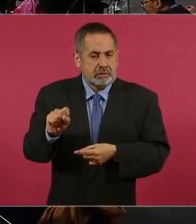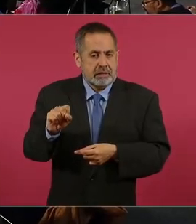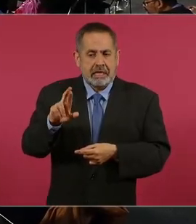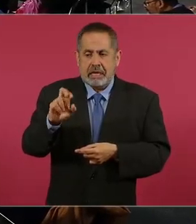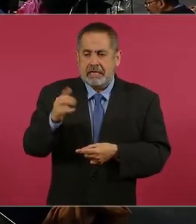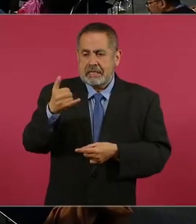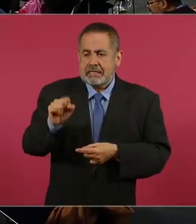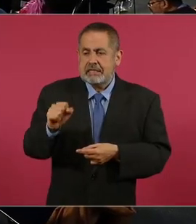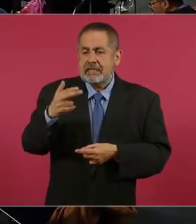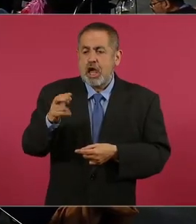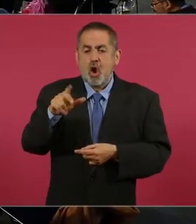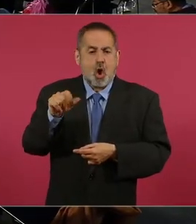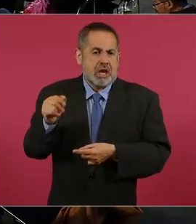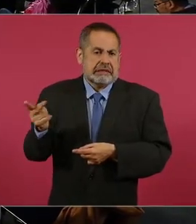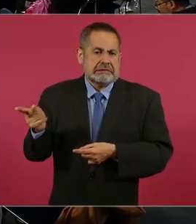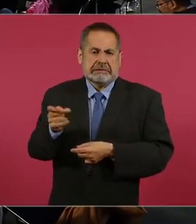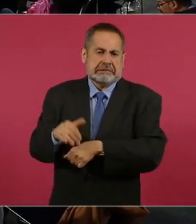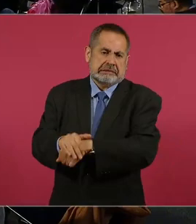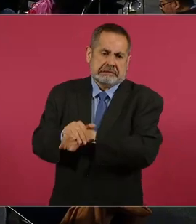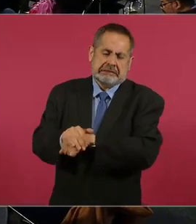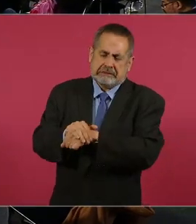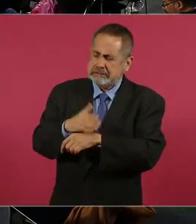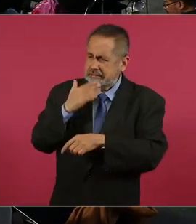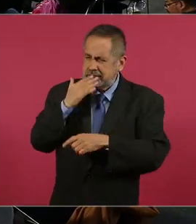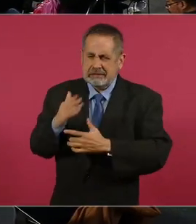Reyes Heroles,